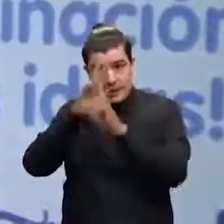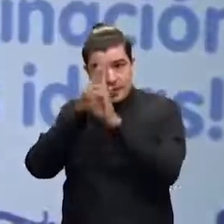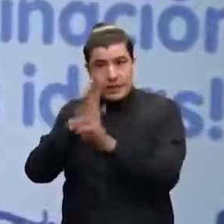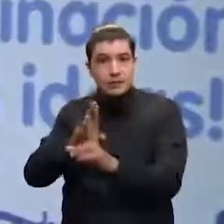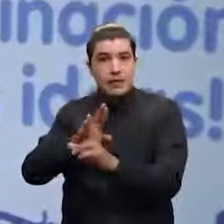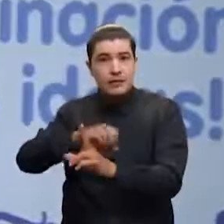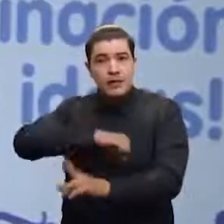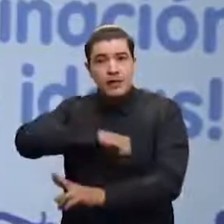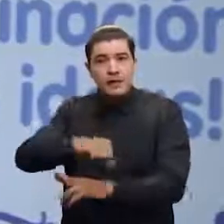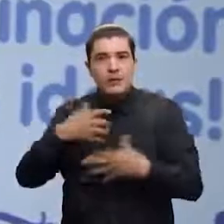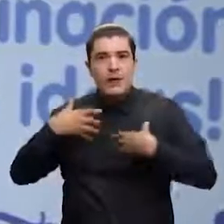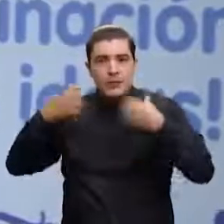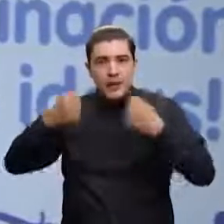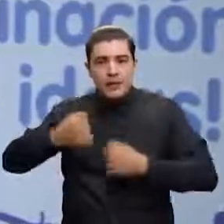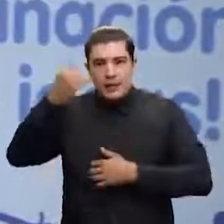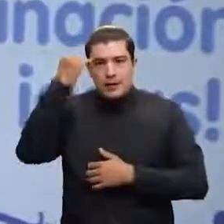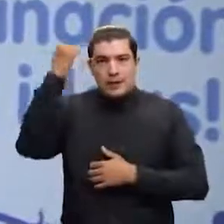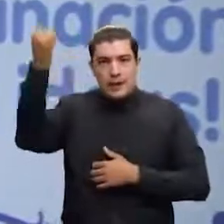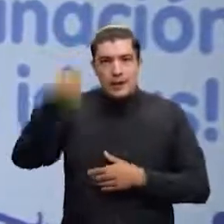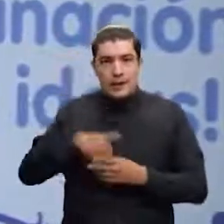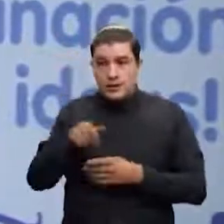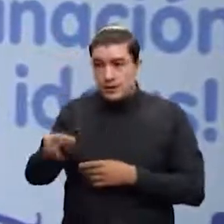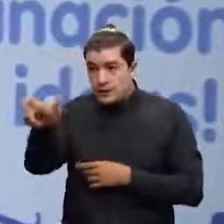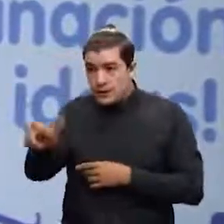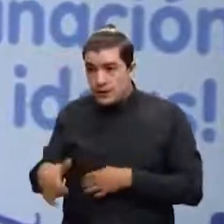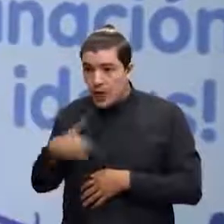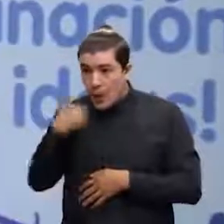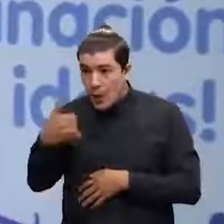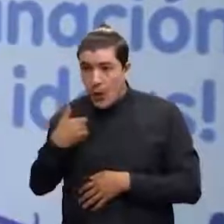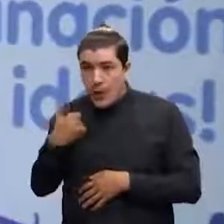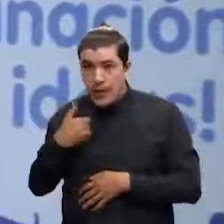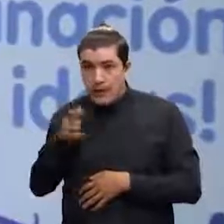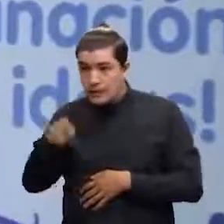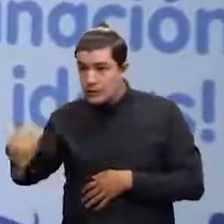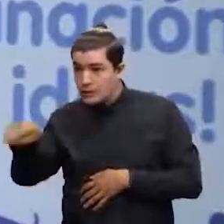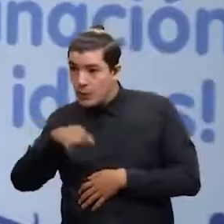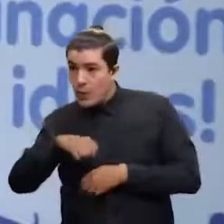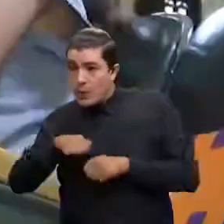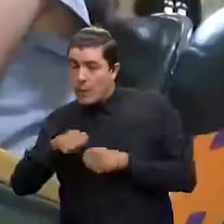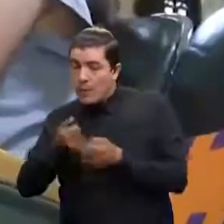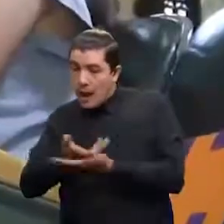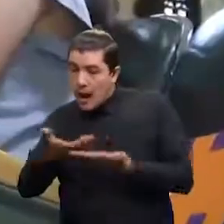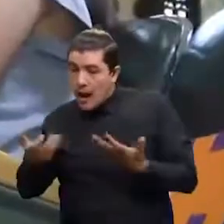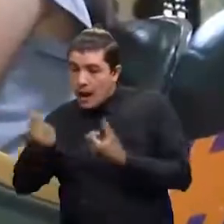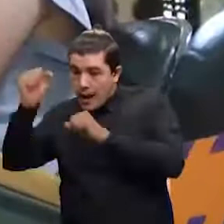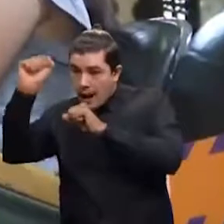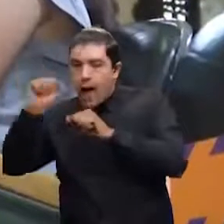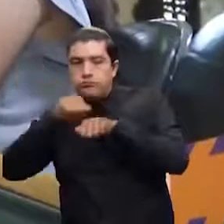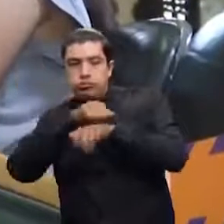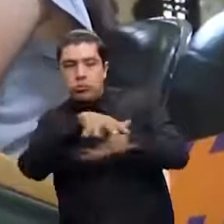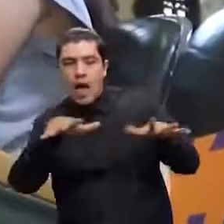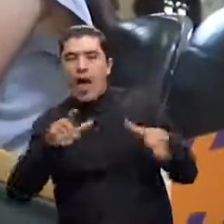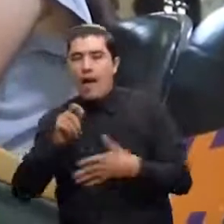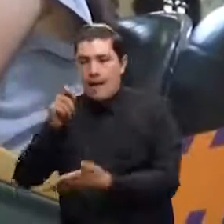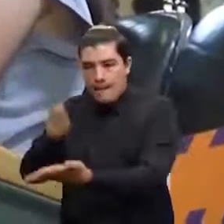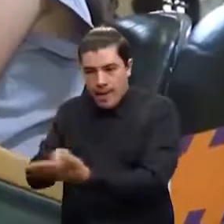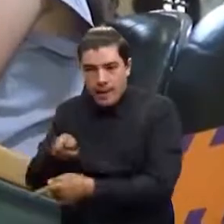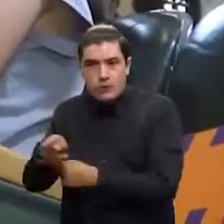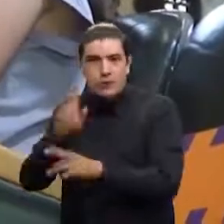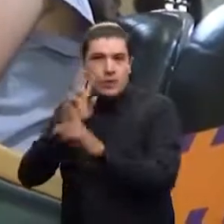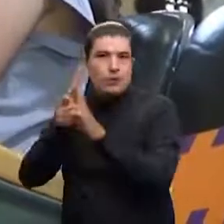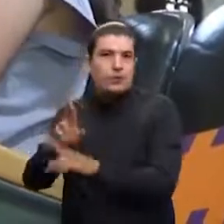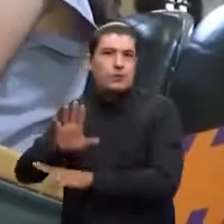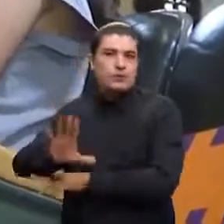intelectual. Estamos pagándole al joven por permitirnos fortalecer las pantallas digitales de la televisión pública. El objetivo de este espacio es